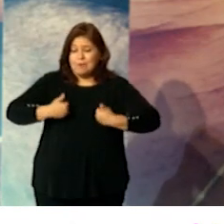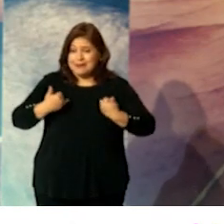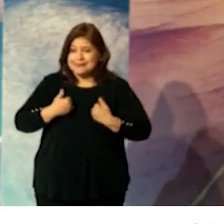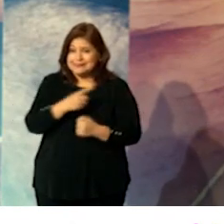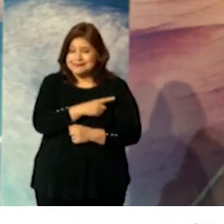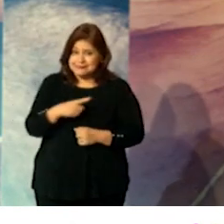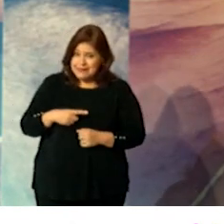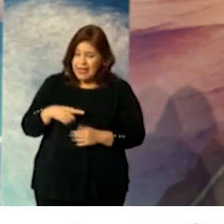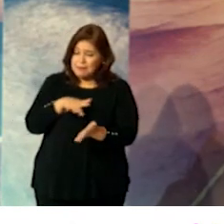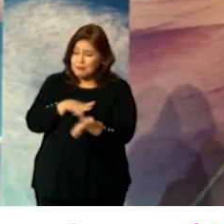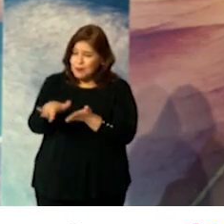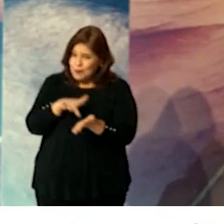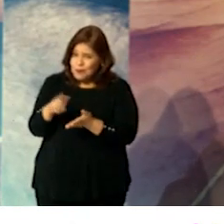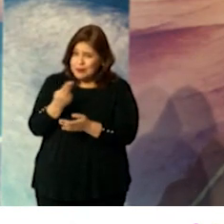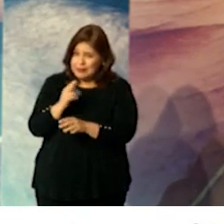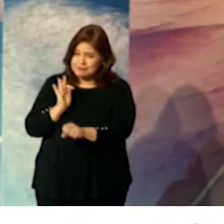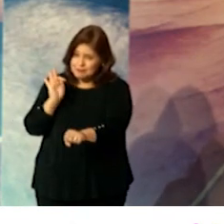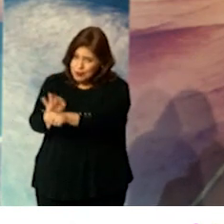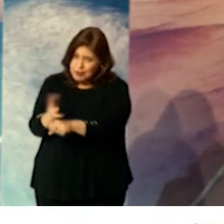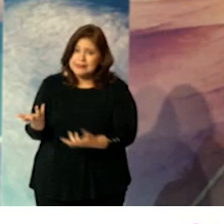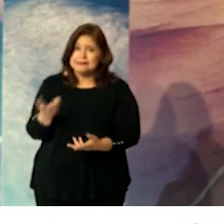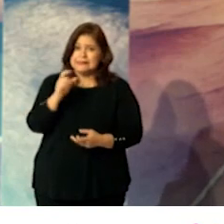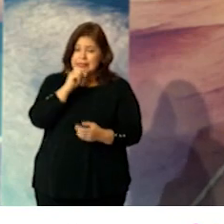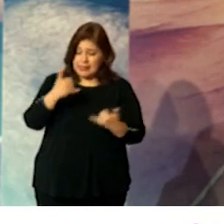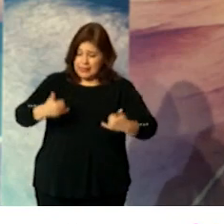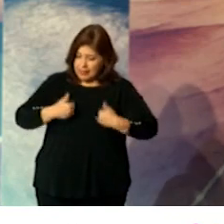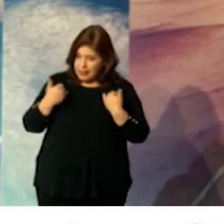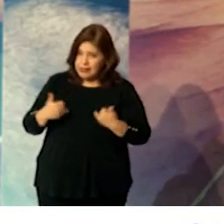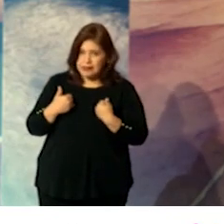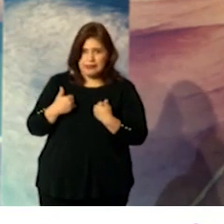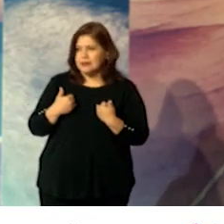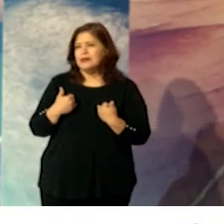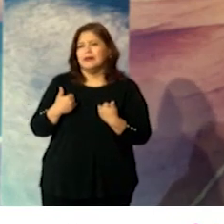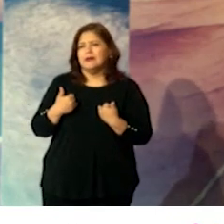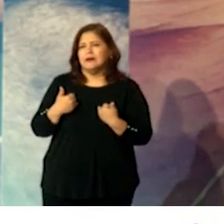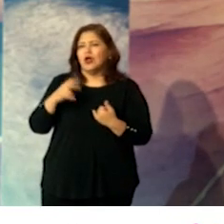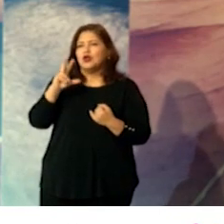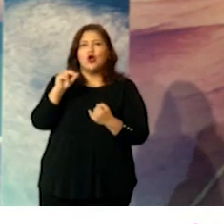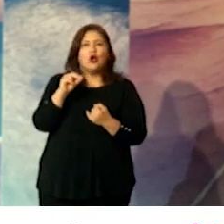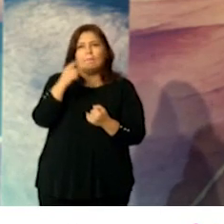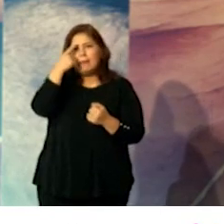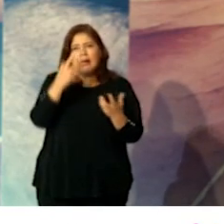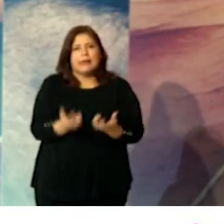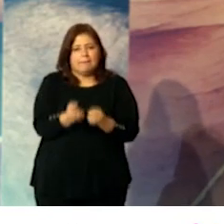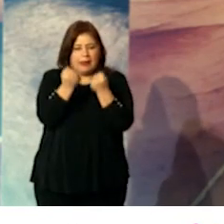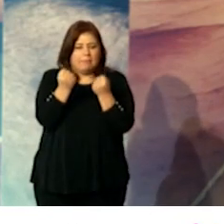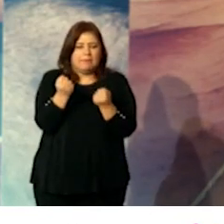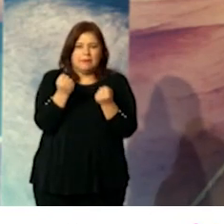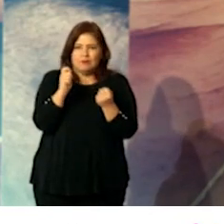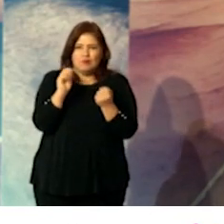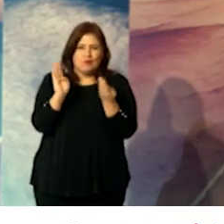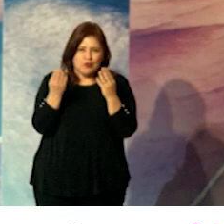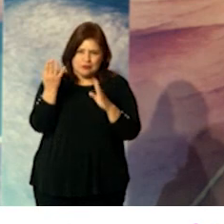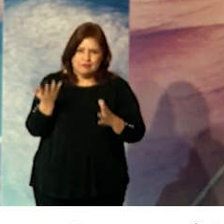necesita de apoyo, ¿no? Y el rol de las juventudes no es de salvar el mundo, sino que es